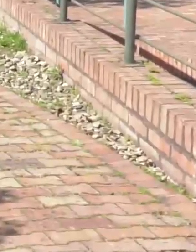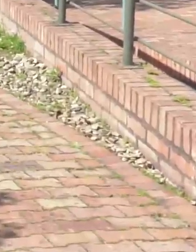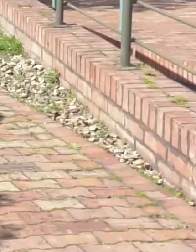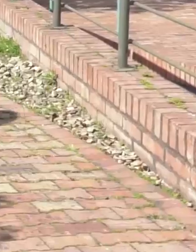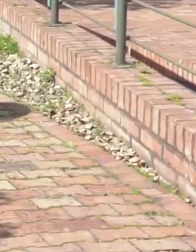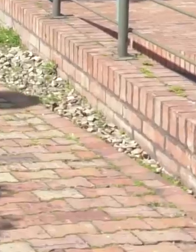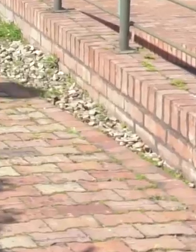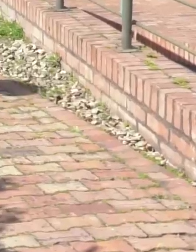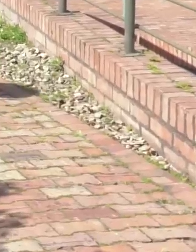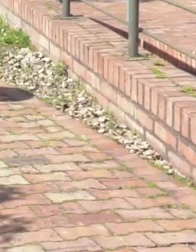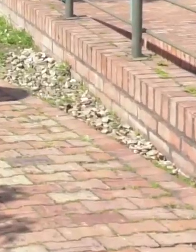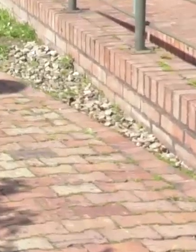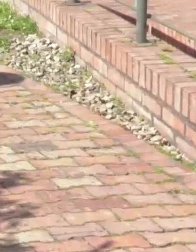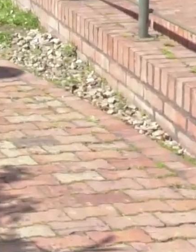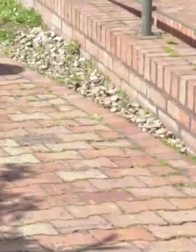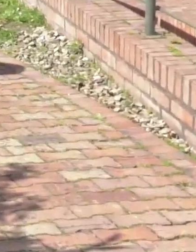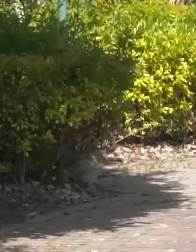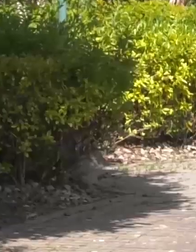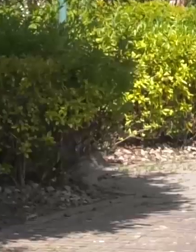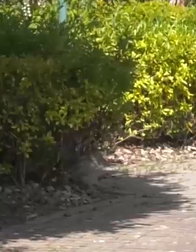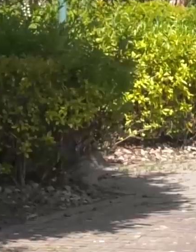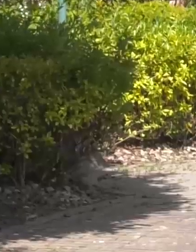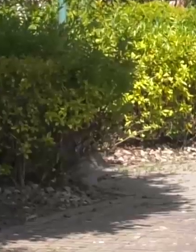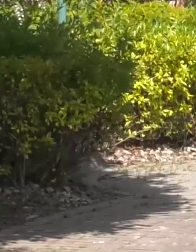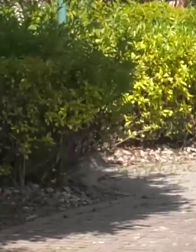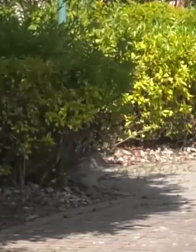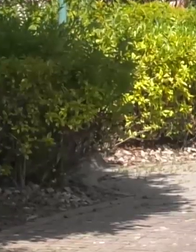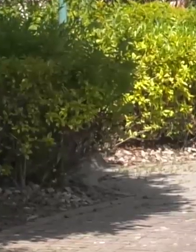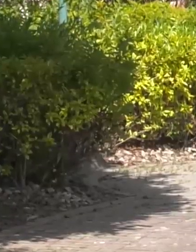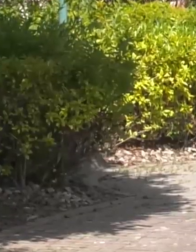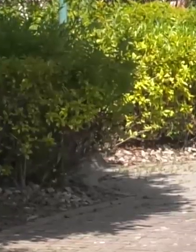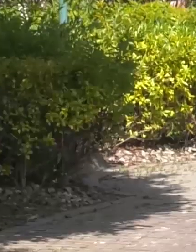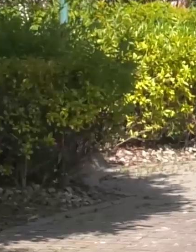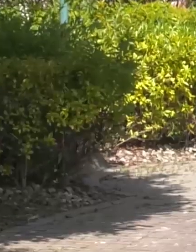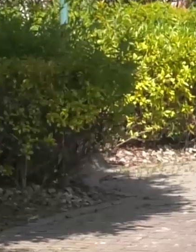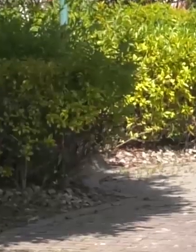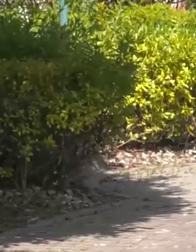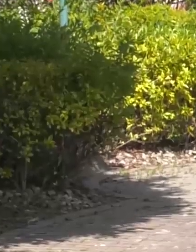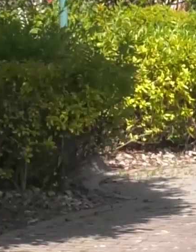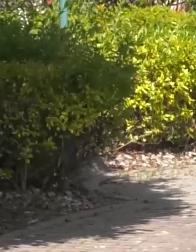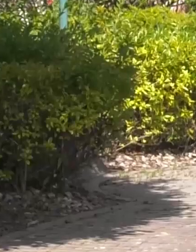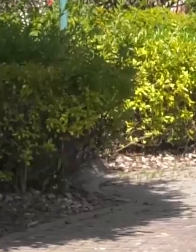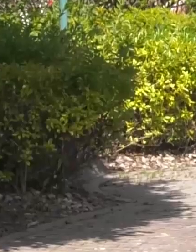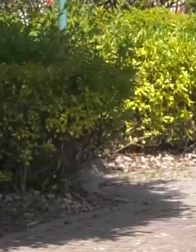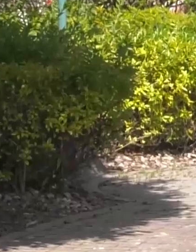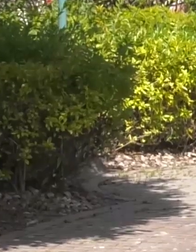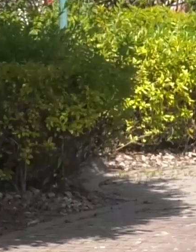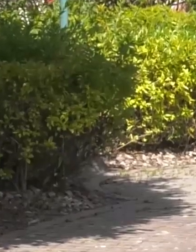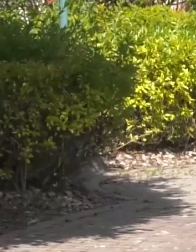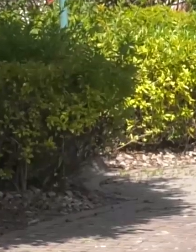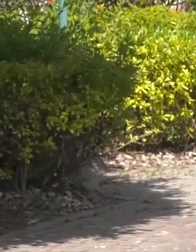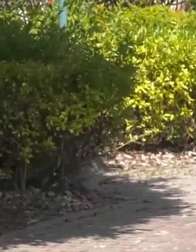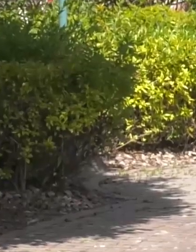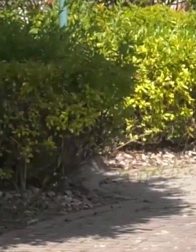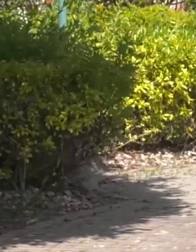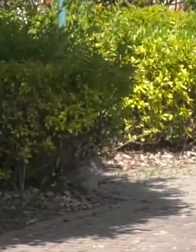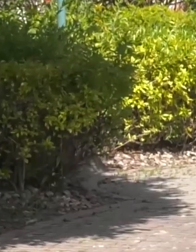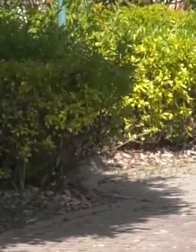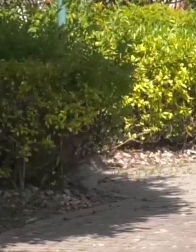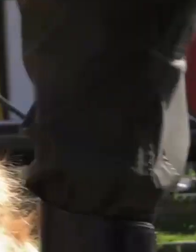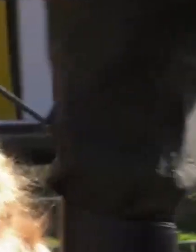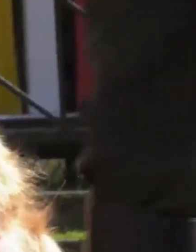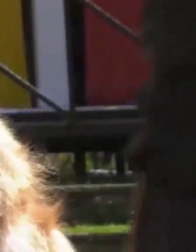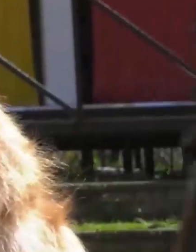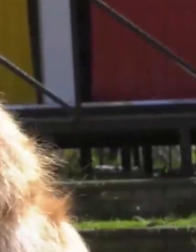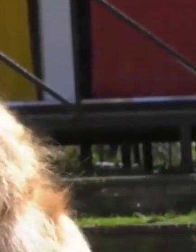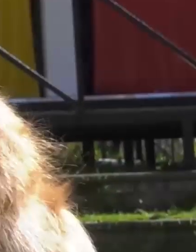en 2 porciones, 500 en la mañana, 500 en la tarde. Luego se le hace el aseo a su canil,